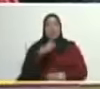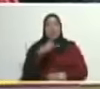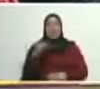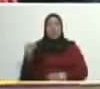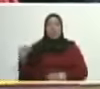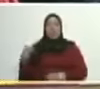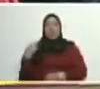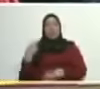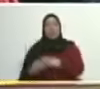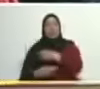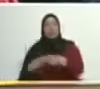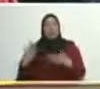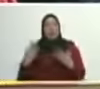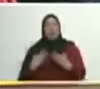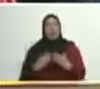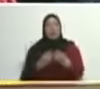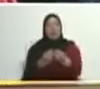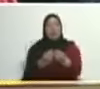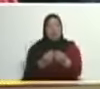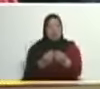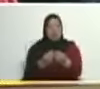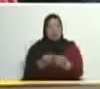siempre profundas.